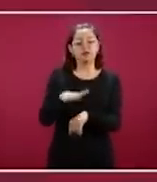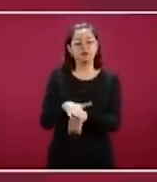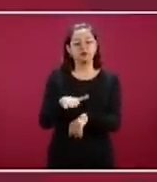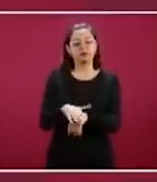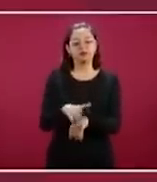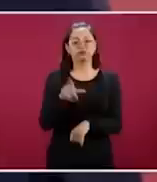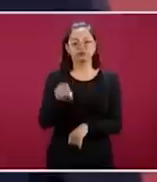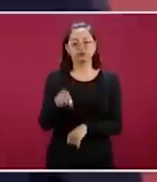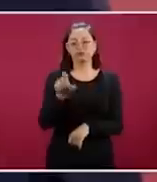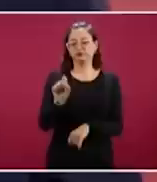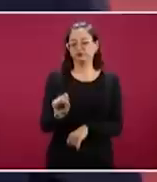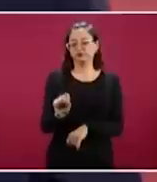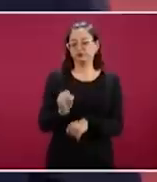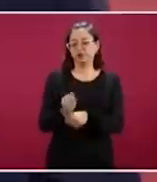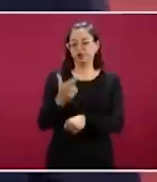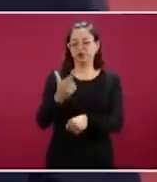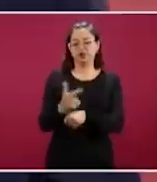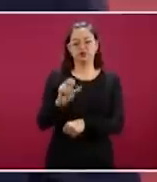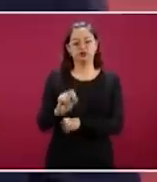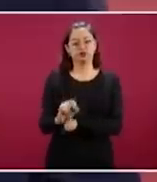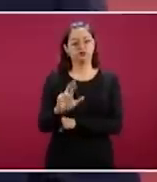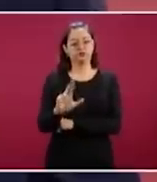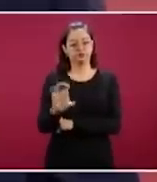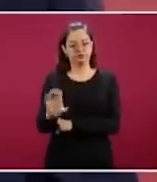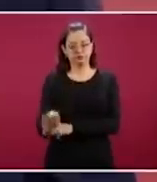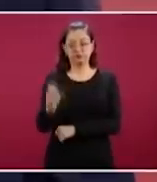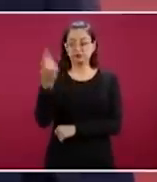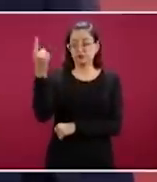al secretario de Relaciones Exteriores,